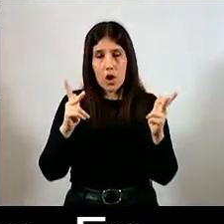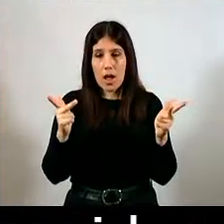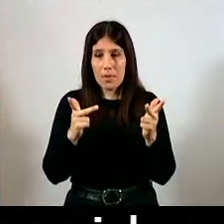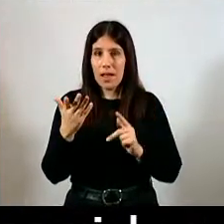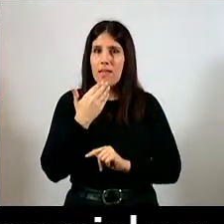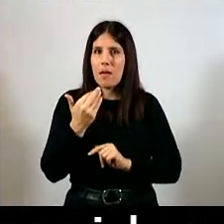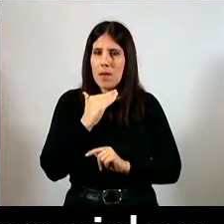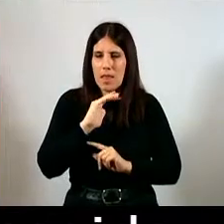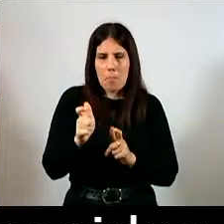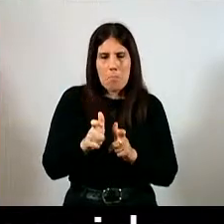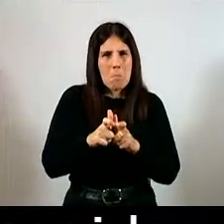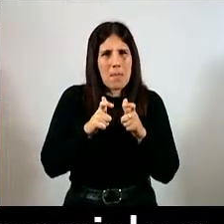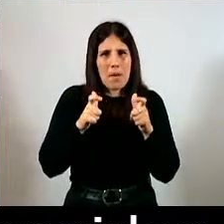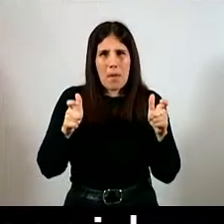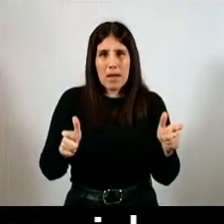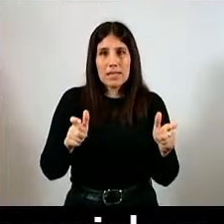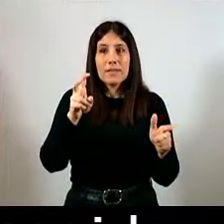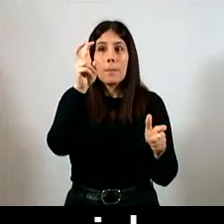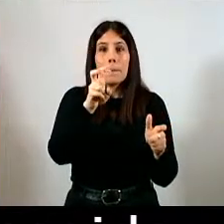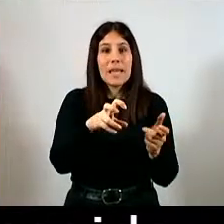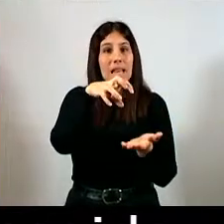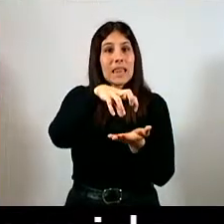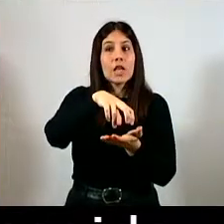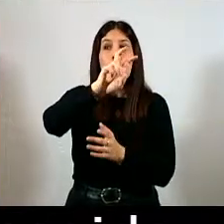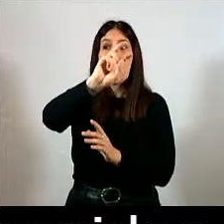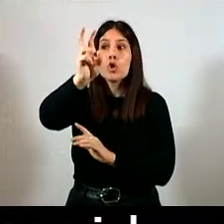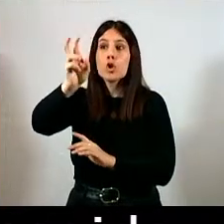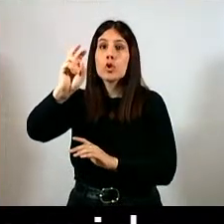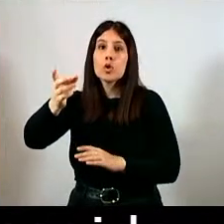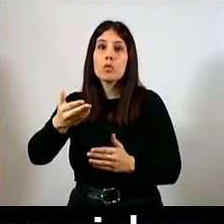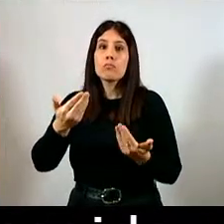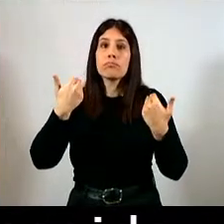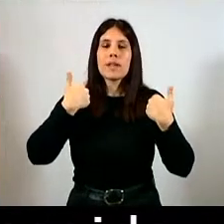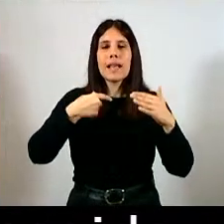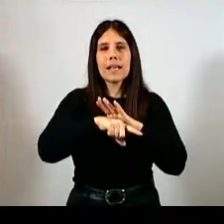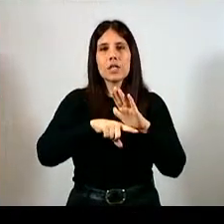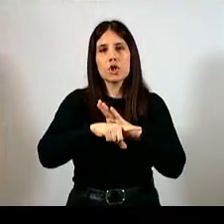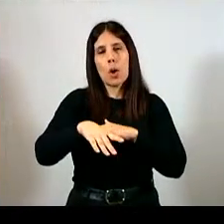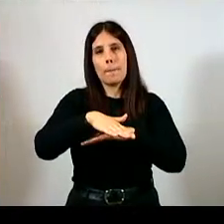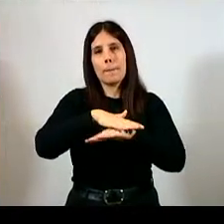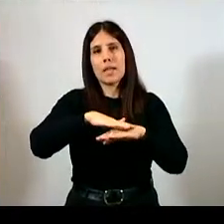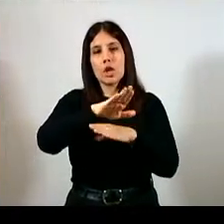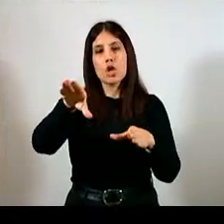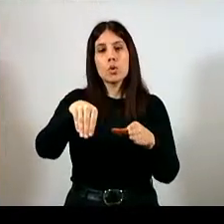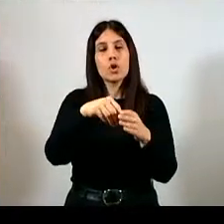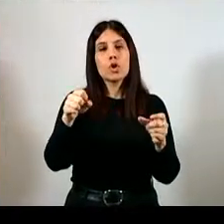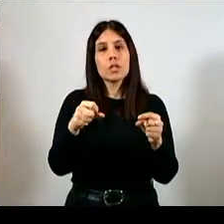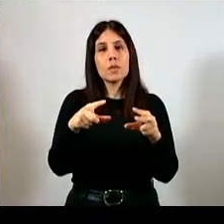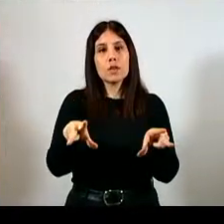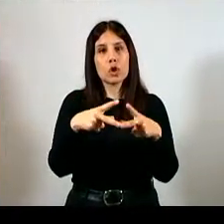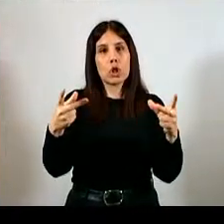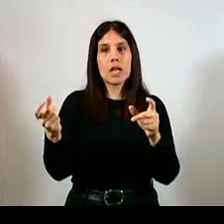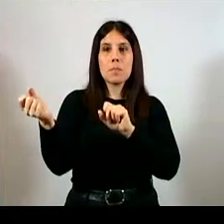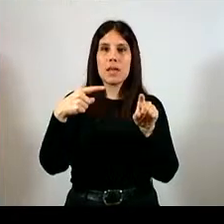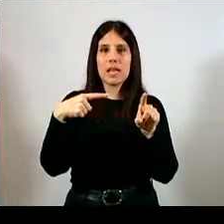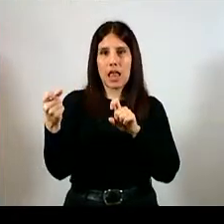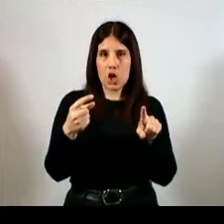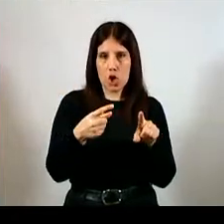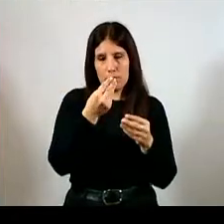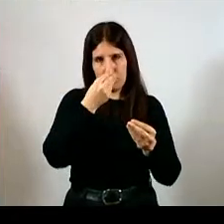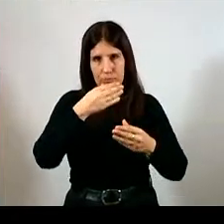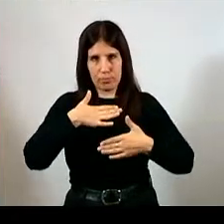Mérida, procedente de otros centros gestionados por el Ministerio de Inclusión, Seguridad Social y Migraciones. Según